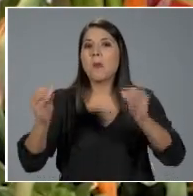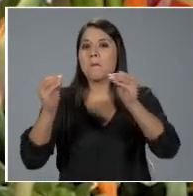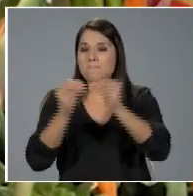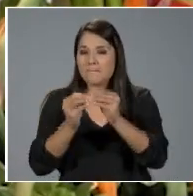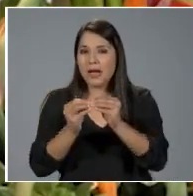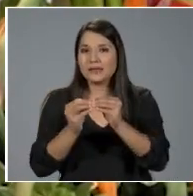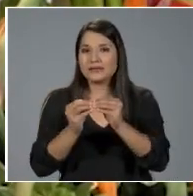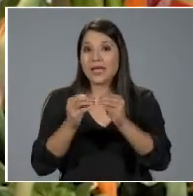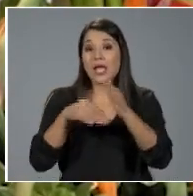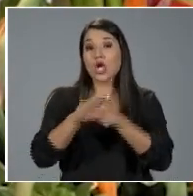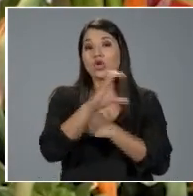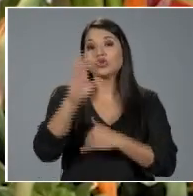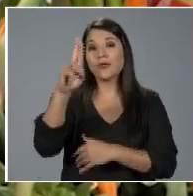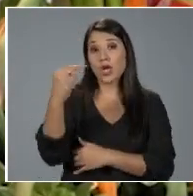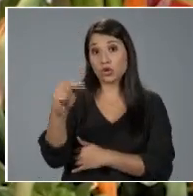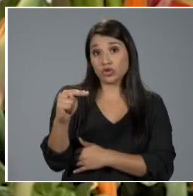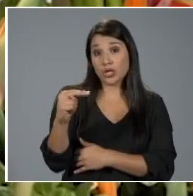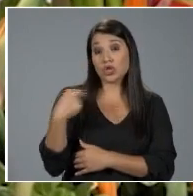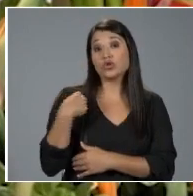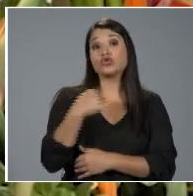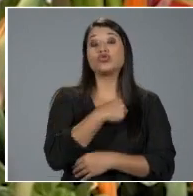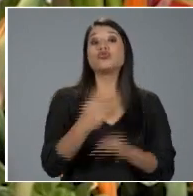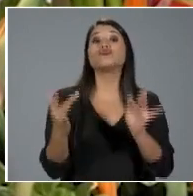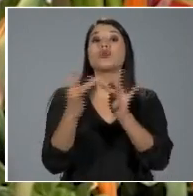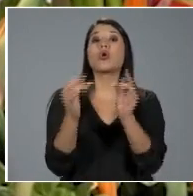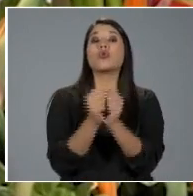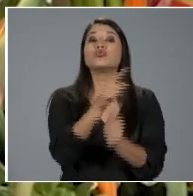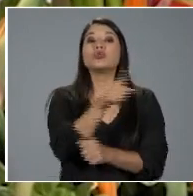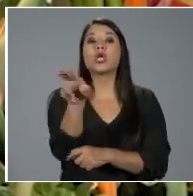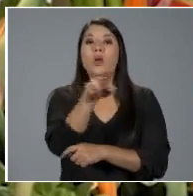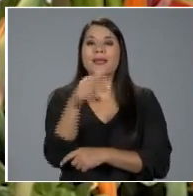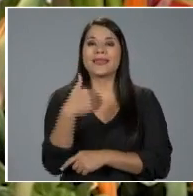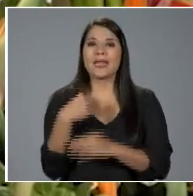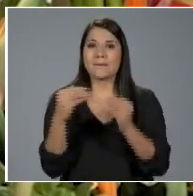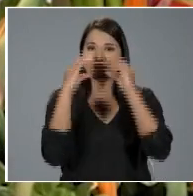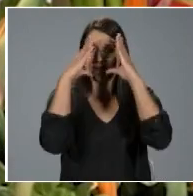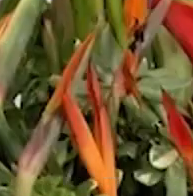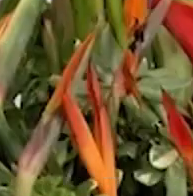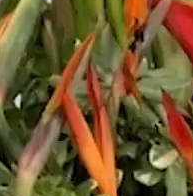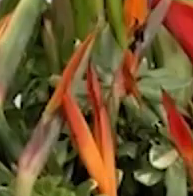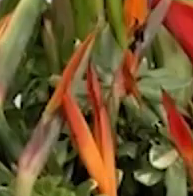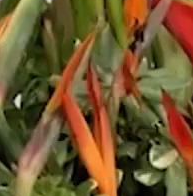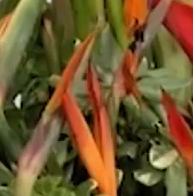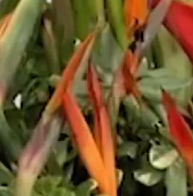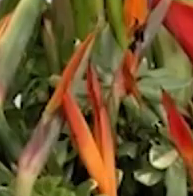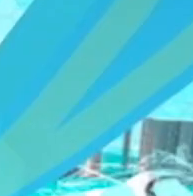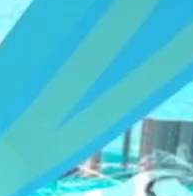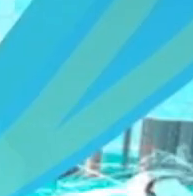ediciones de Costa Rica Noticias. Con esto vamos a regresar con ustedes, compañeros, que tienen más.